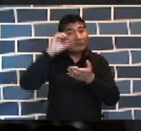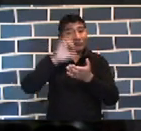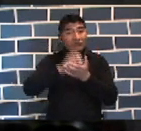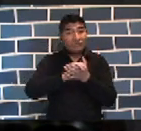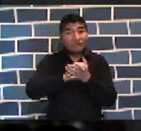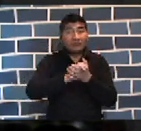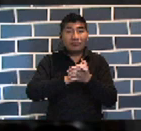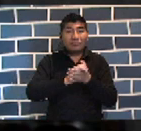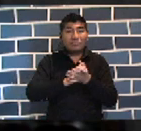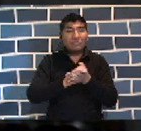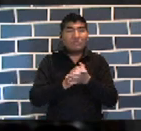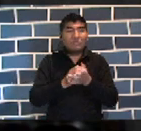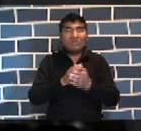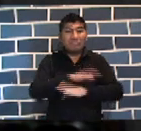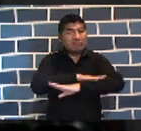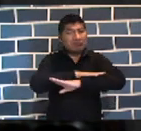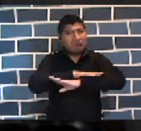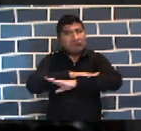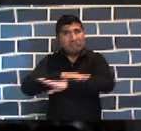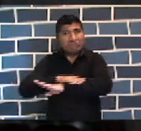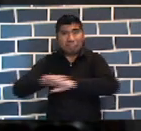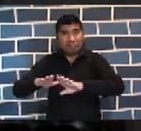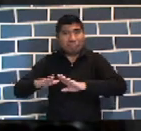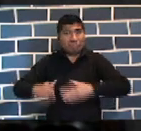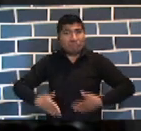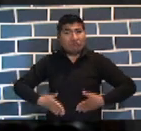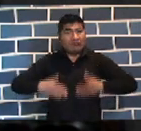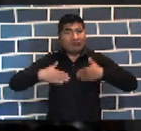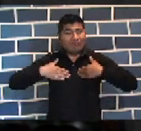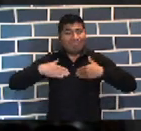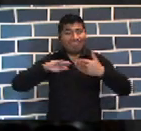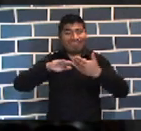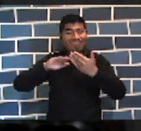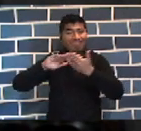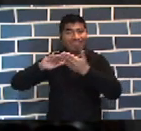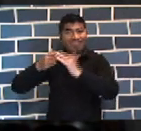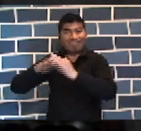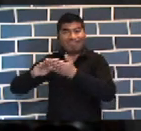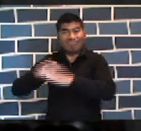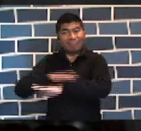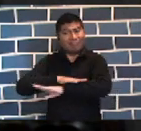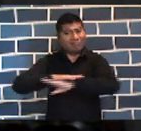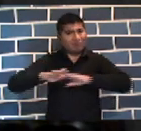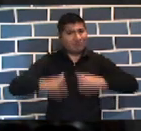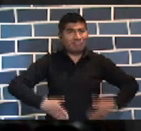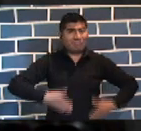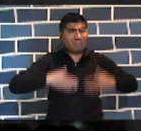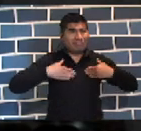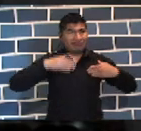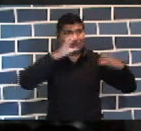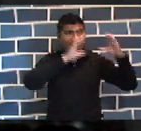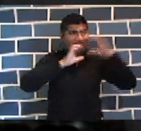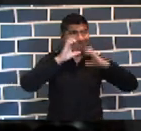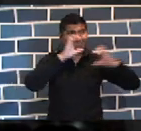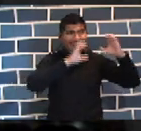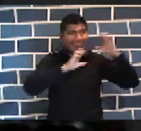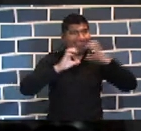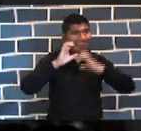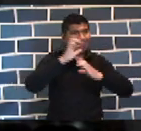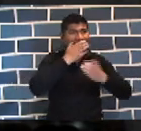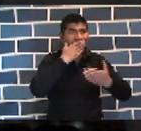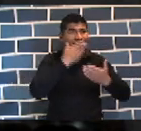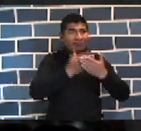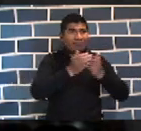no cultivamos una vida comunitaria, una vida buscando de verdad el